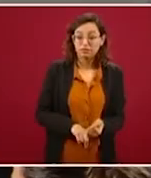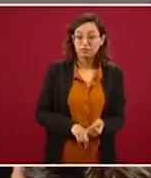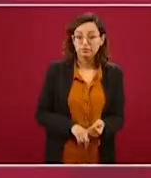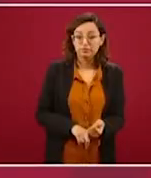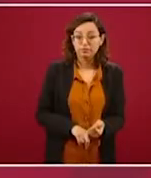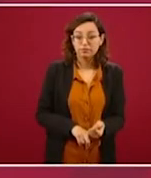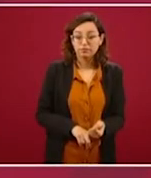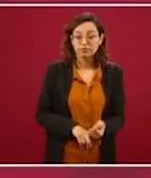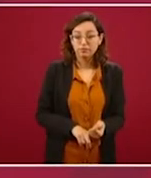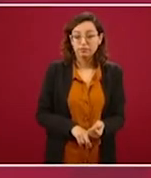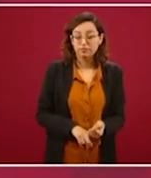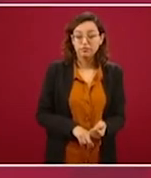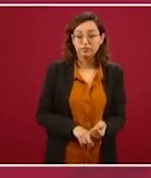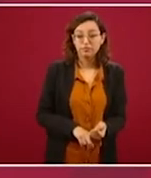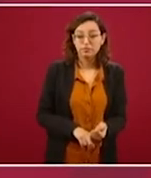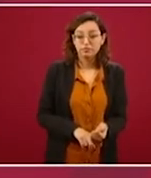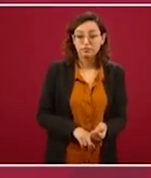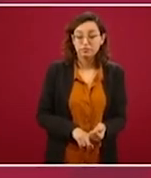estaba